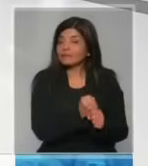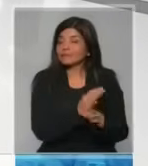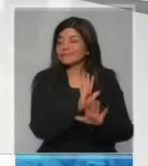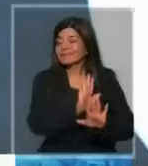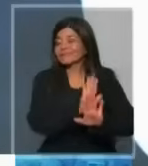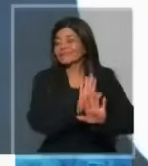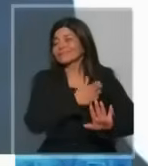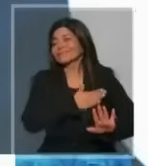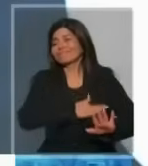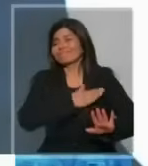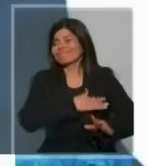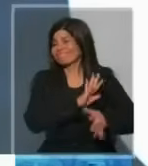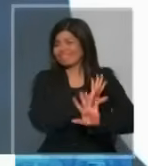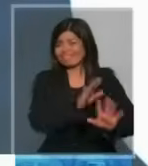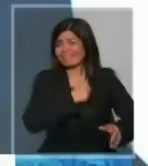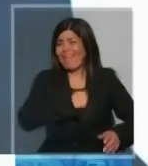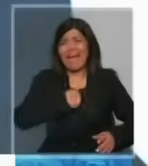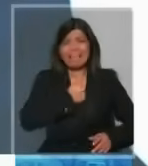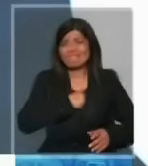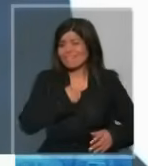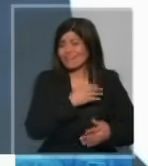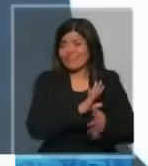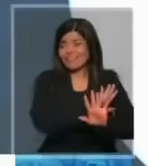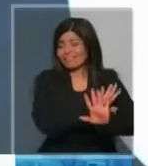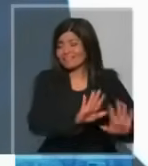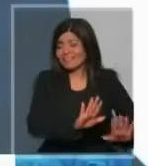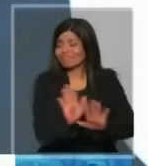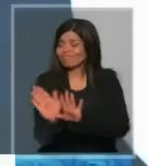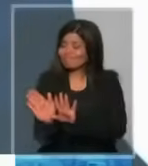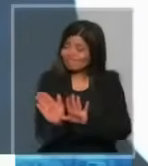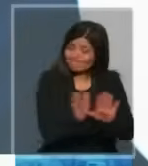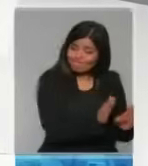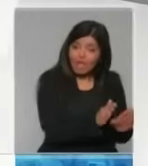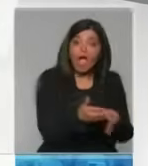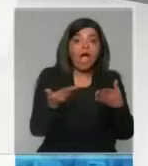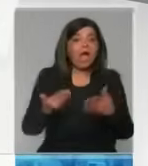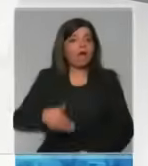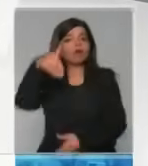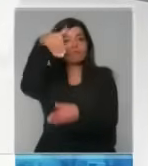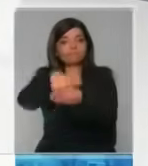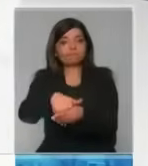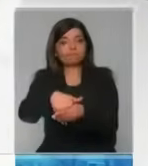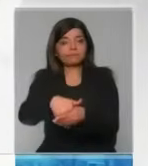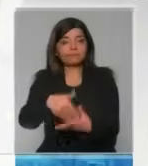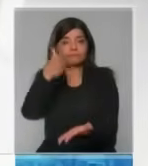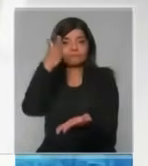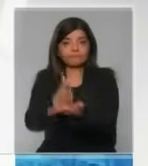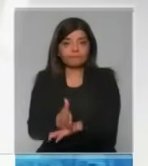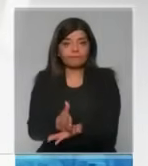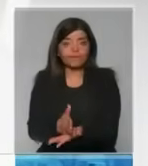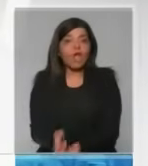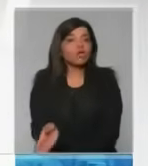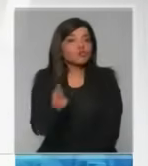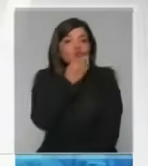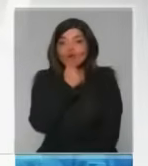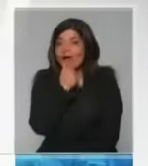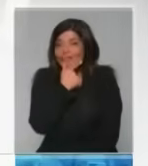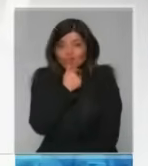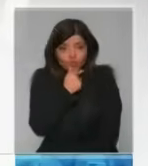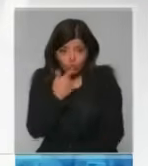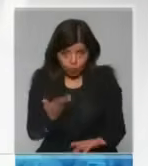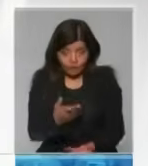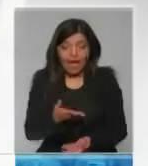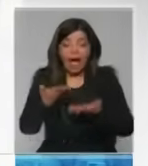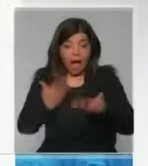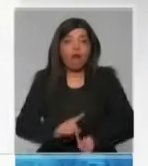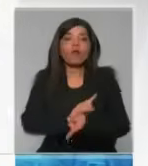el hartazgo que tenían los británicos era tal que se ha expresado en esta manera tan categórica. No hay ninguna duda respecto al cambio